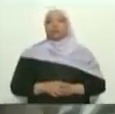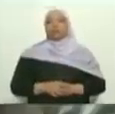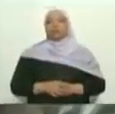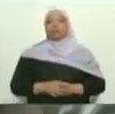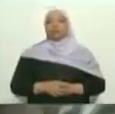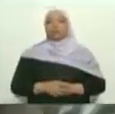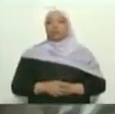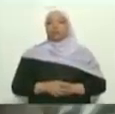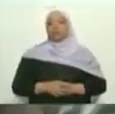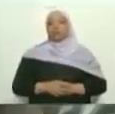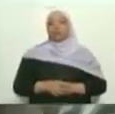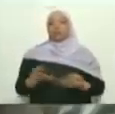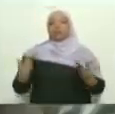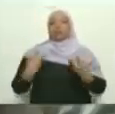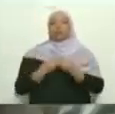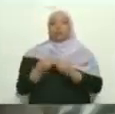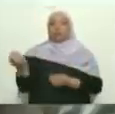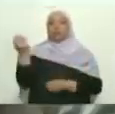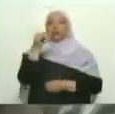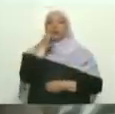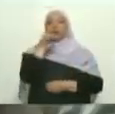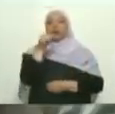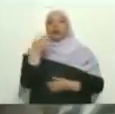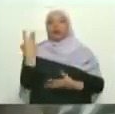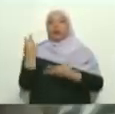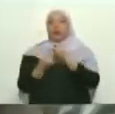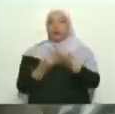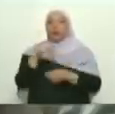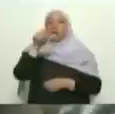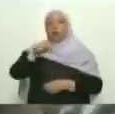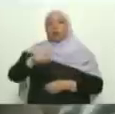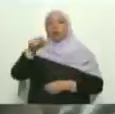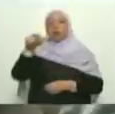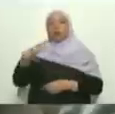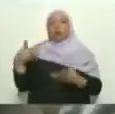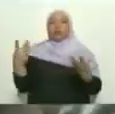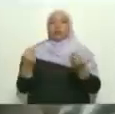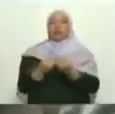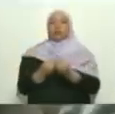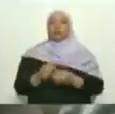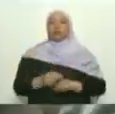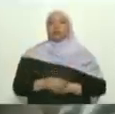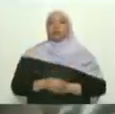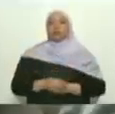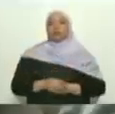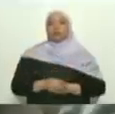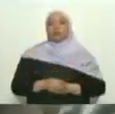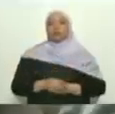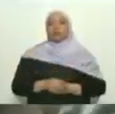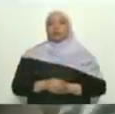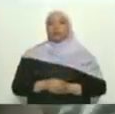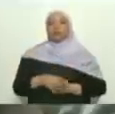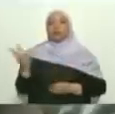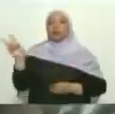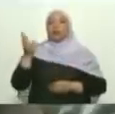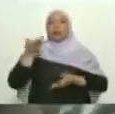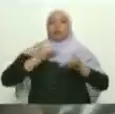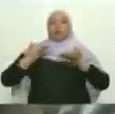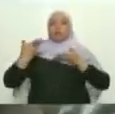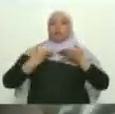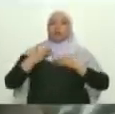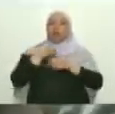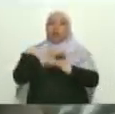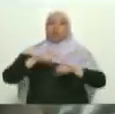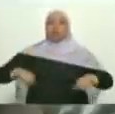dice que iba a matar, que iba con policías y militares a asesinar venezolanos y